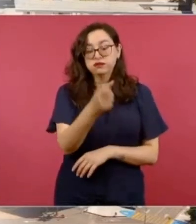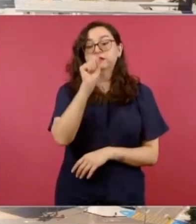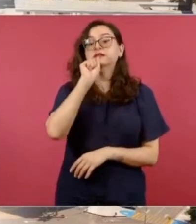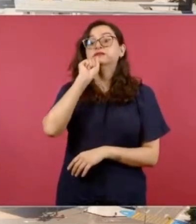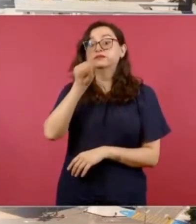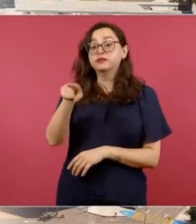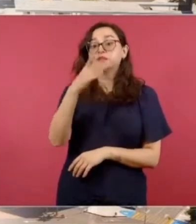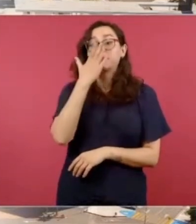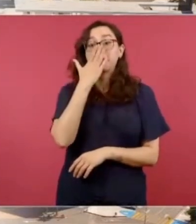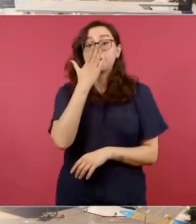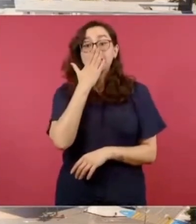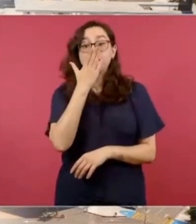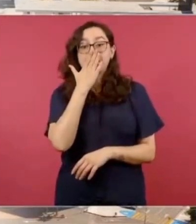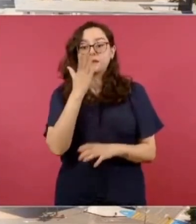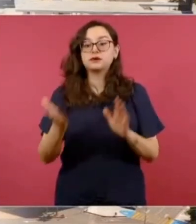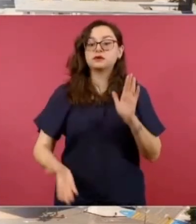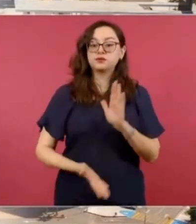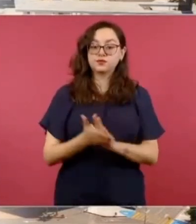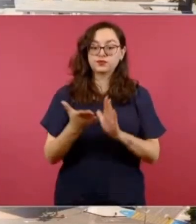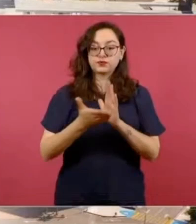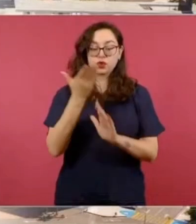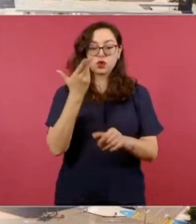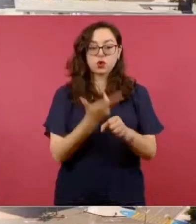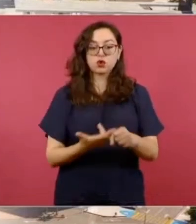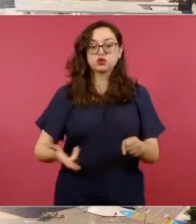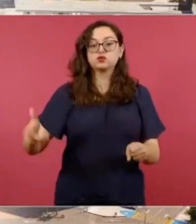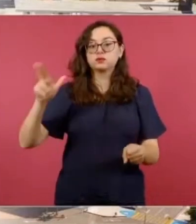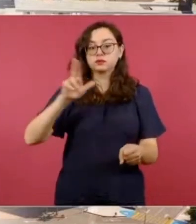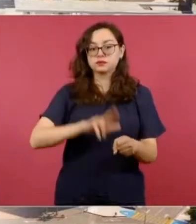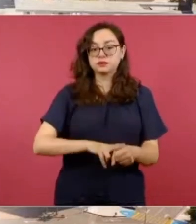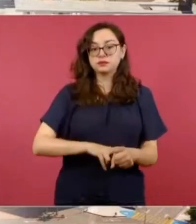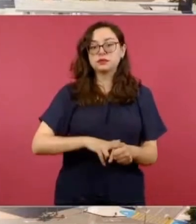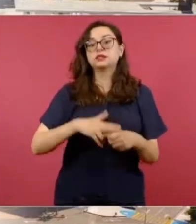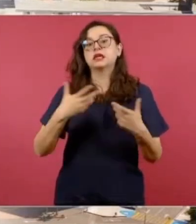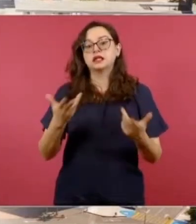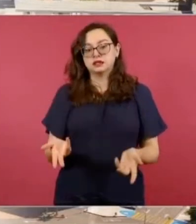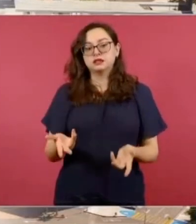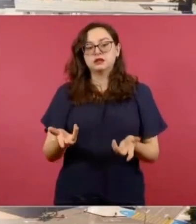Sonora se está construyendo el hospital de Bicam Switch de IMSS Bienestar y el